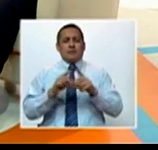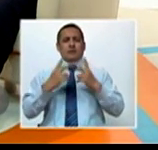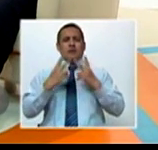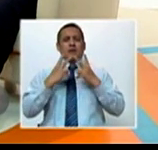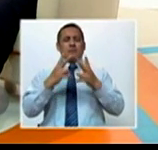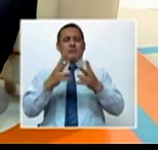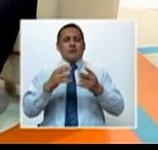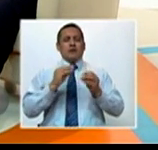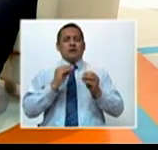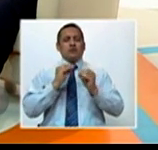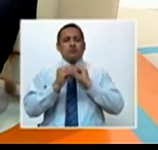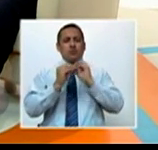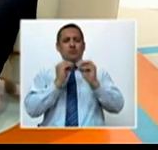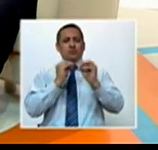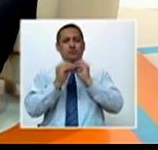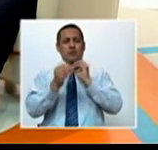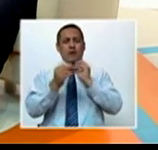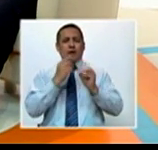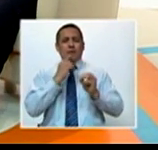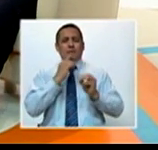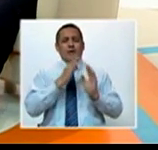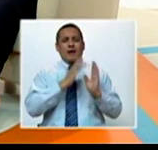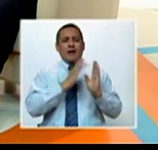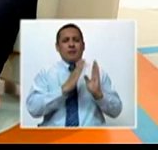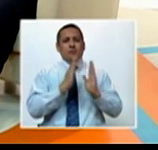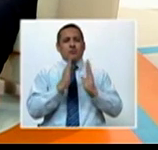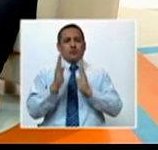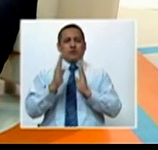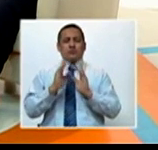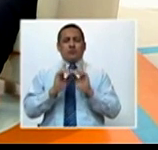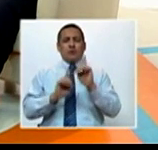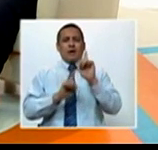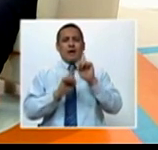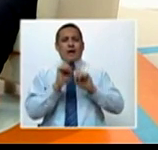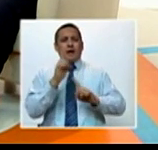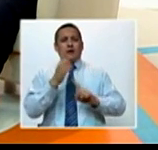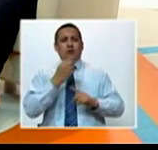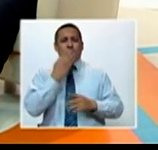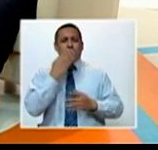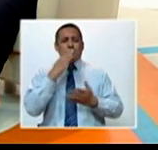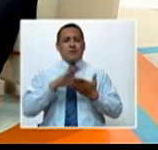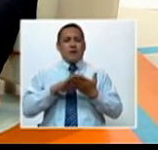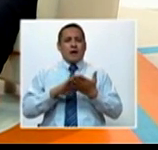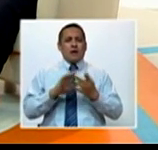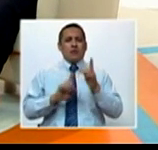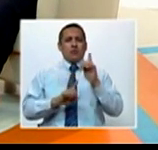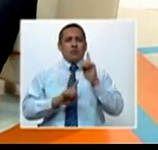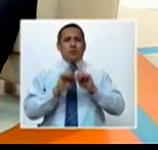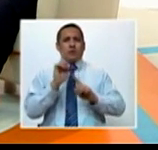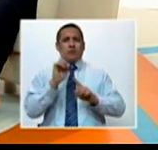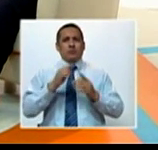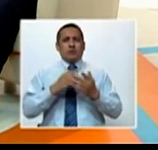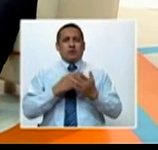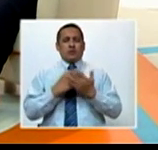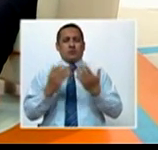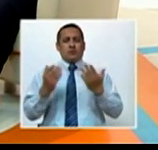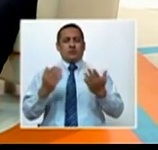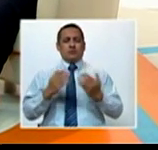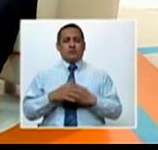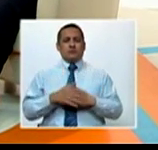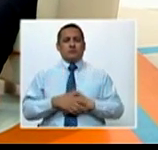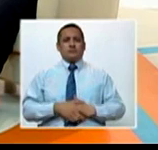sobre la vulneración al debido proceso o a que se atente contra